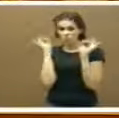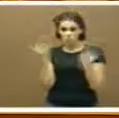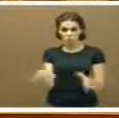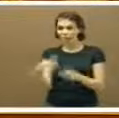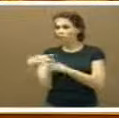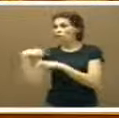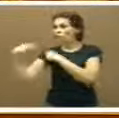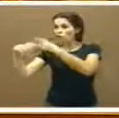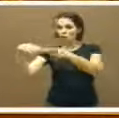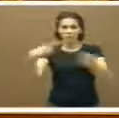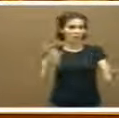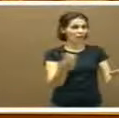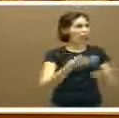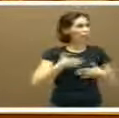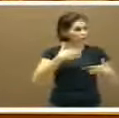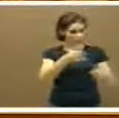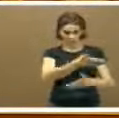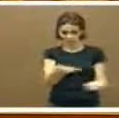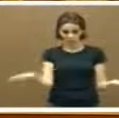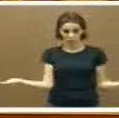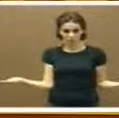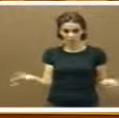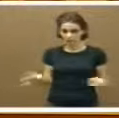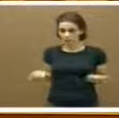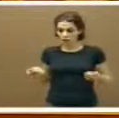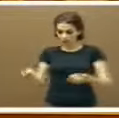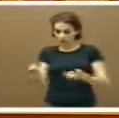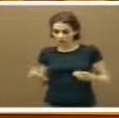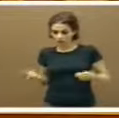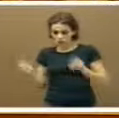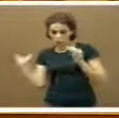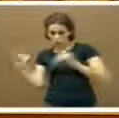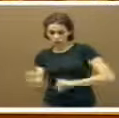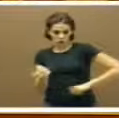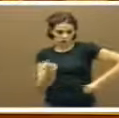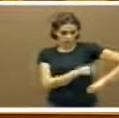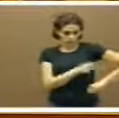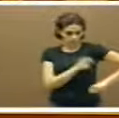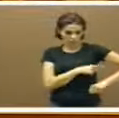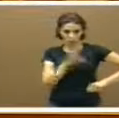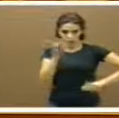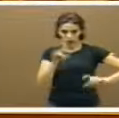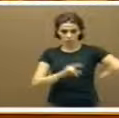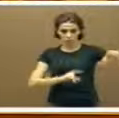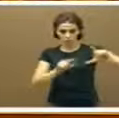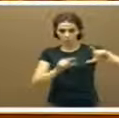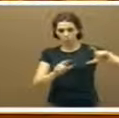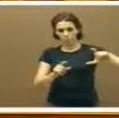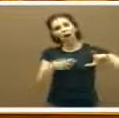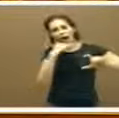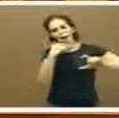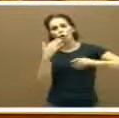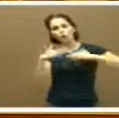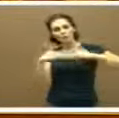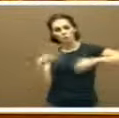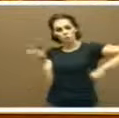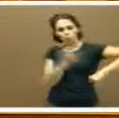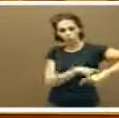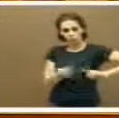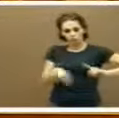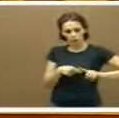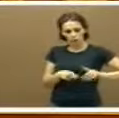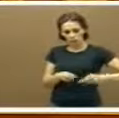de esta región, gastar menos de lo que se ingresa para poder ayudar a nuestros muchachos, para poder seguir